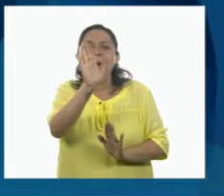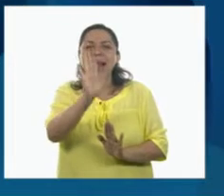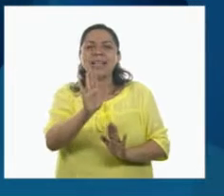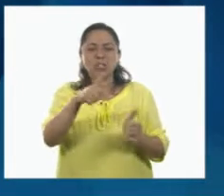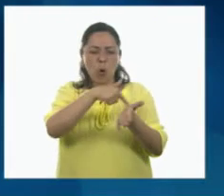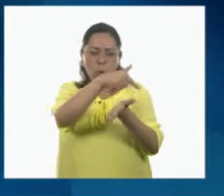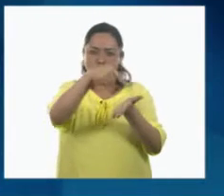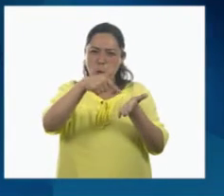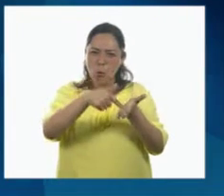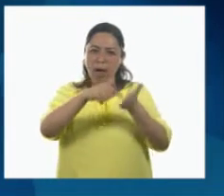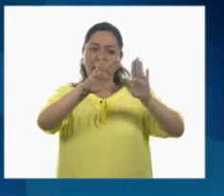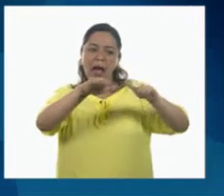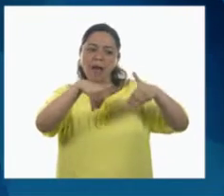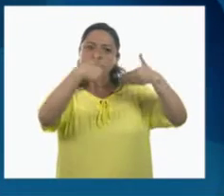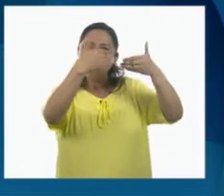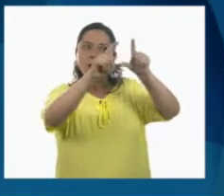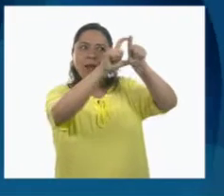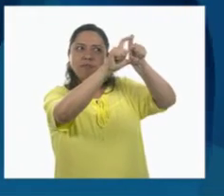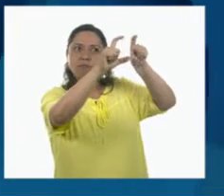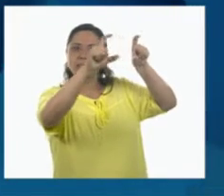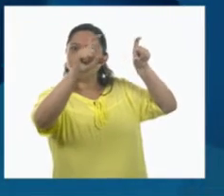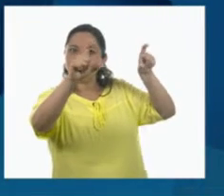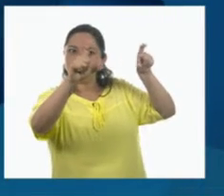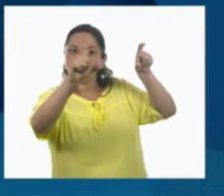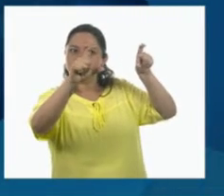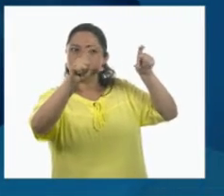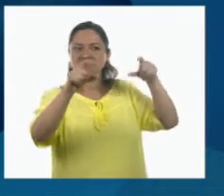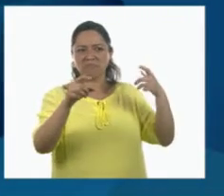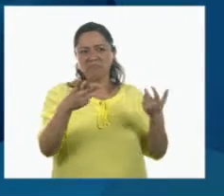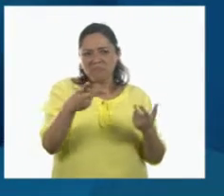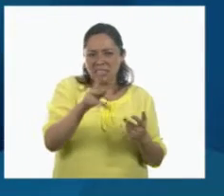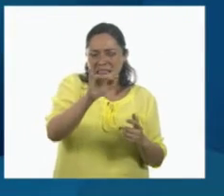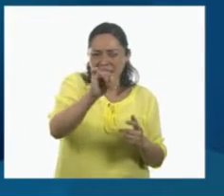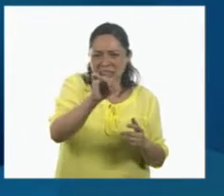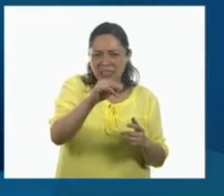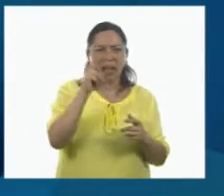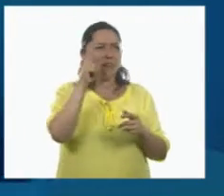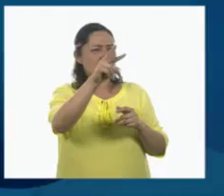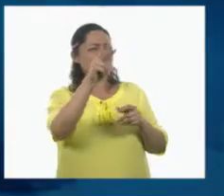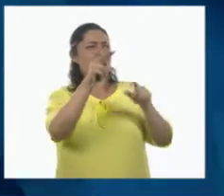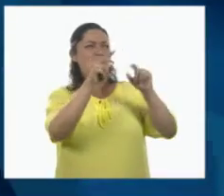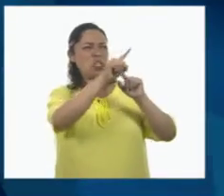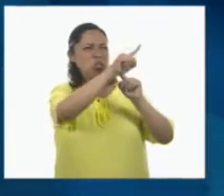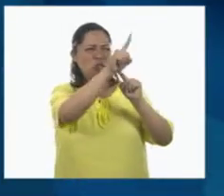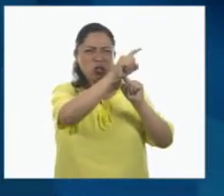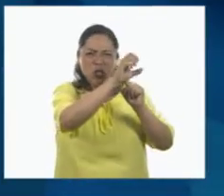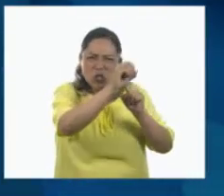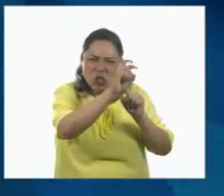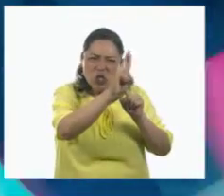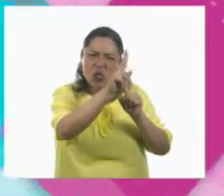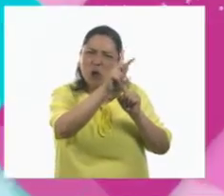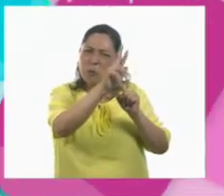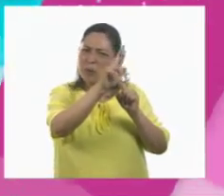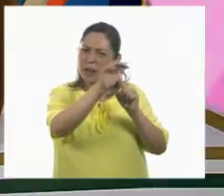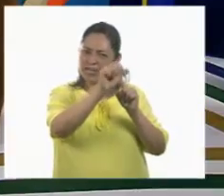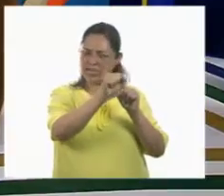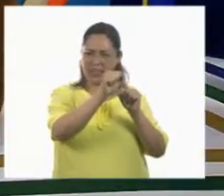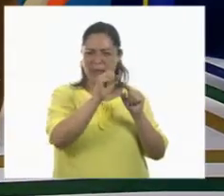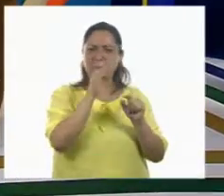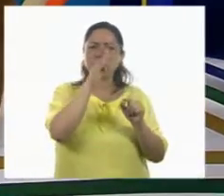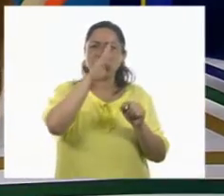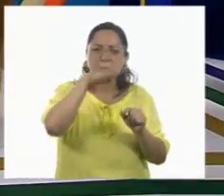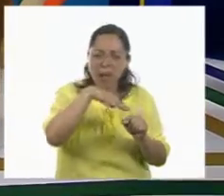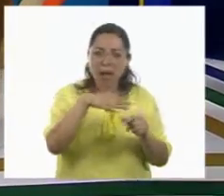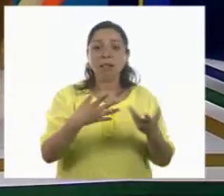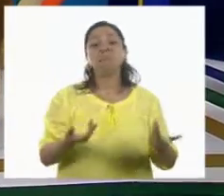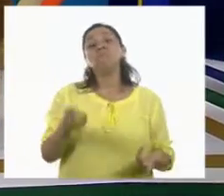los de la imagen de la otra, pero sí, hay una falta ortográfica. Sí, quizá era una manera de